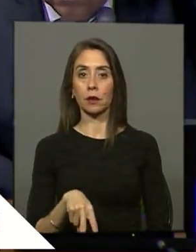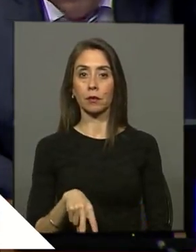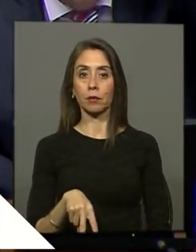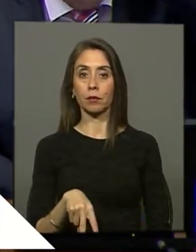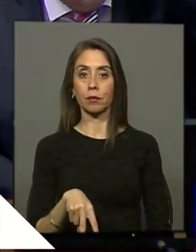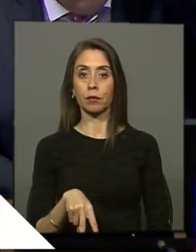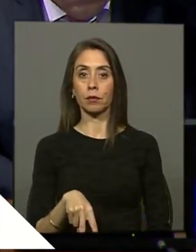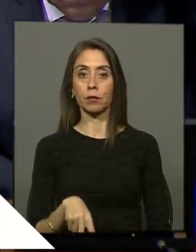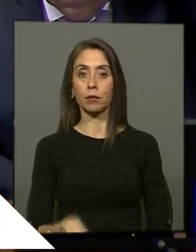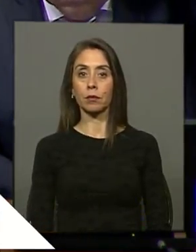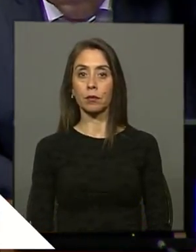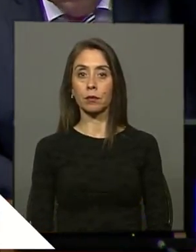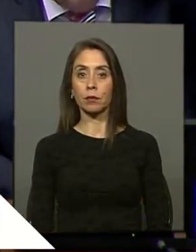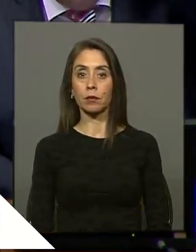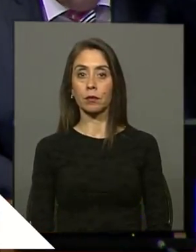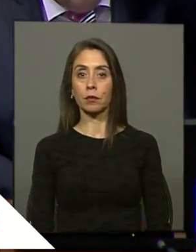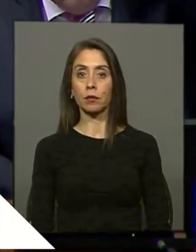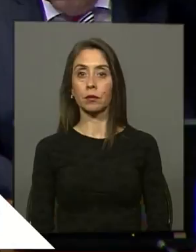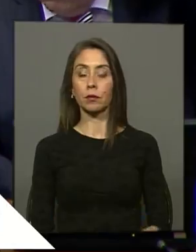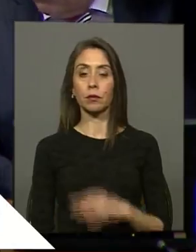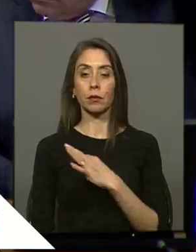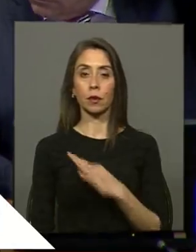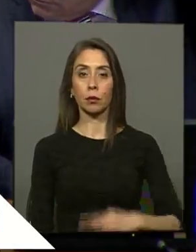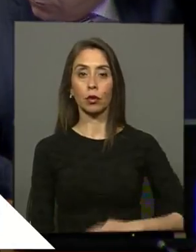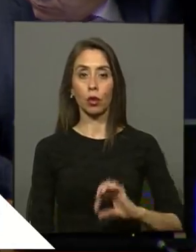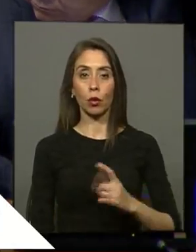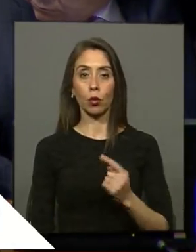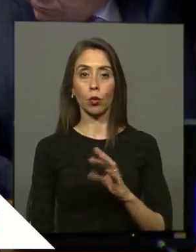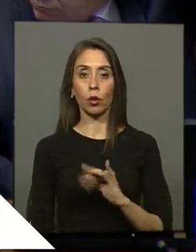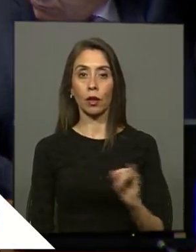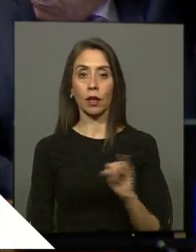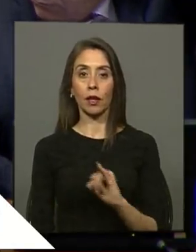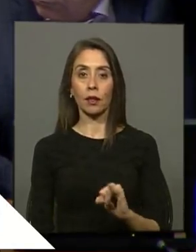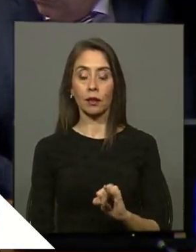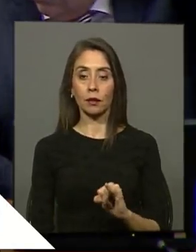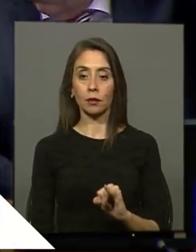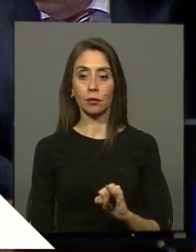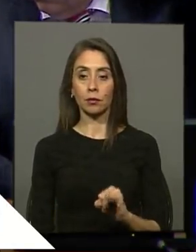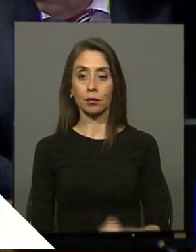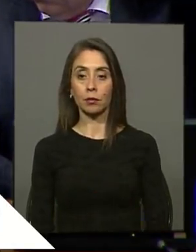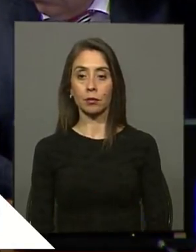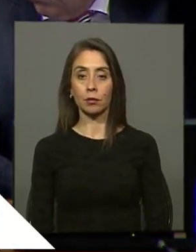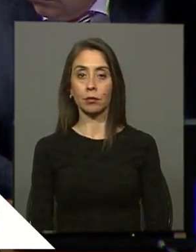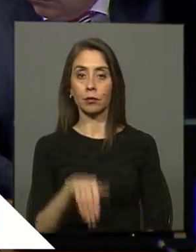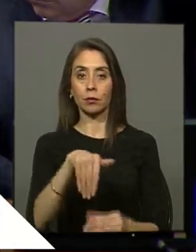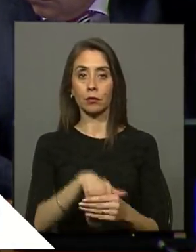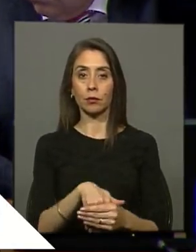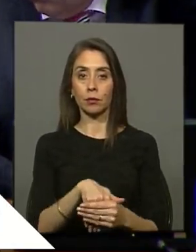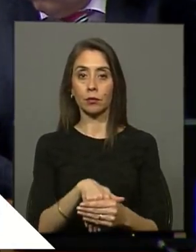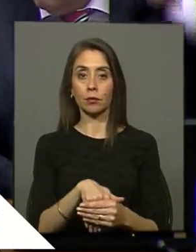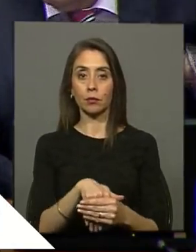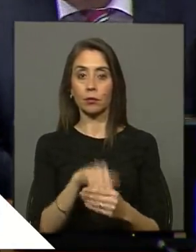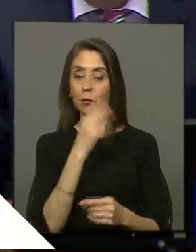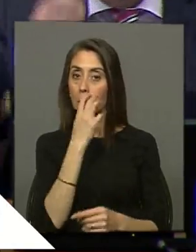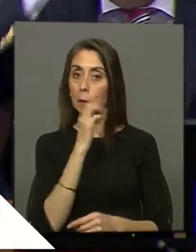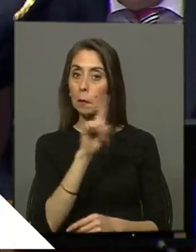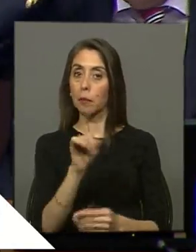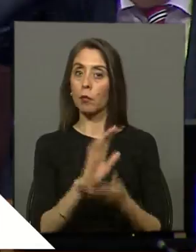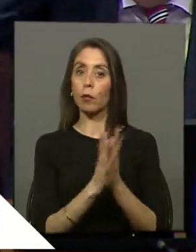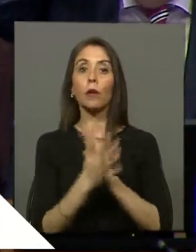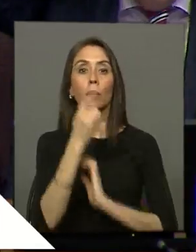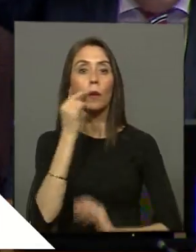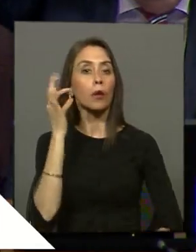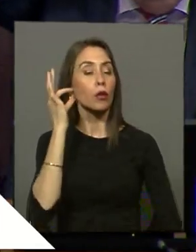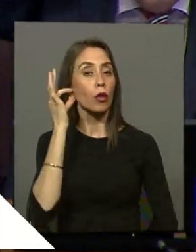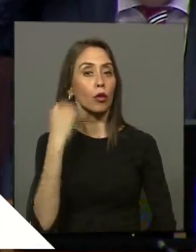diputados diputados Gutiérrez diputados Gutiérrez para votar han votado todas y